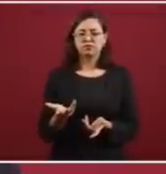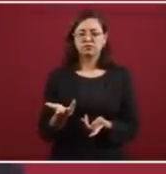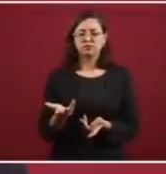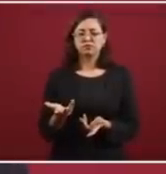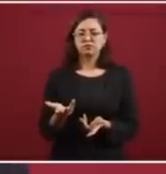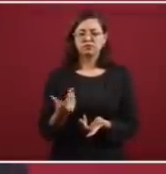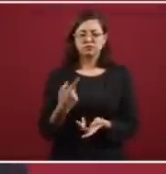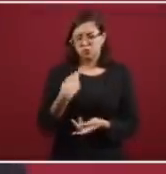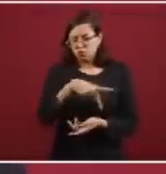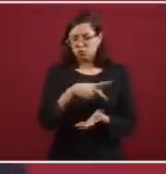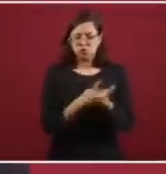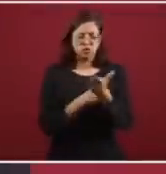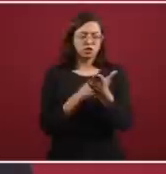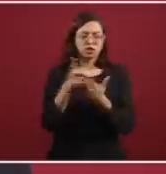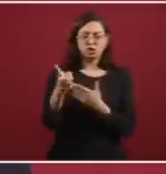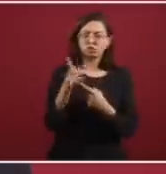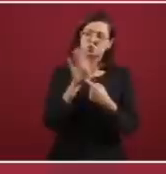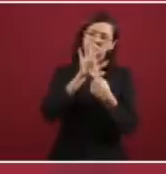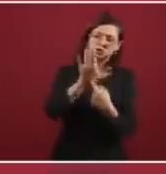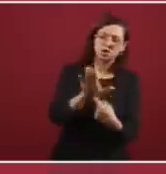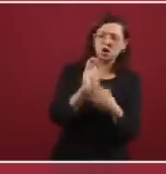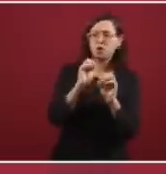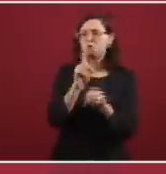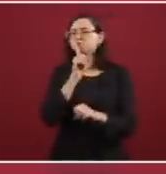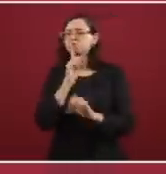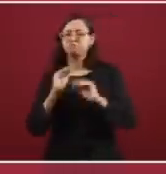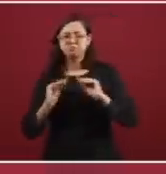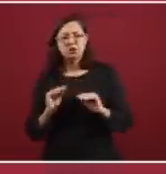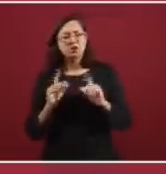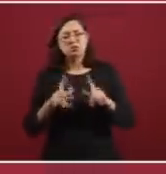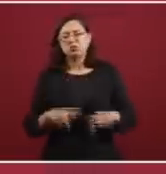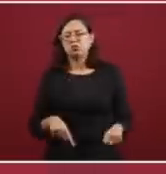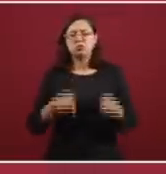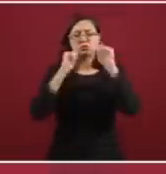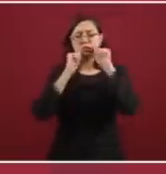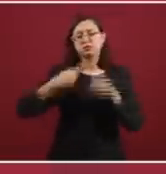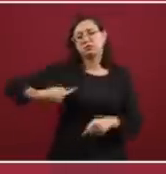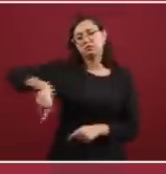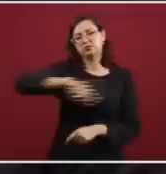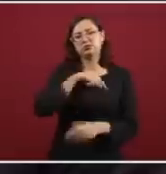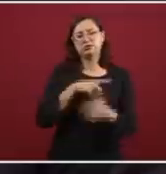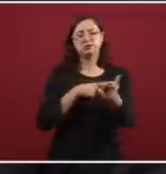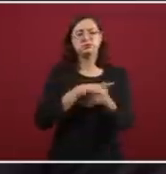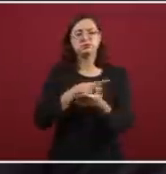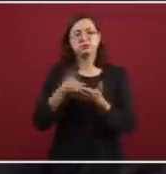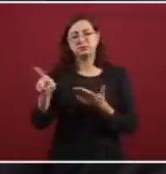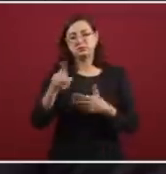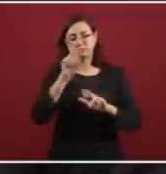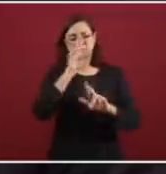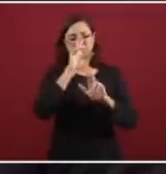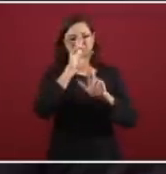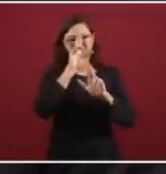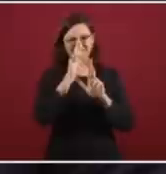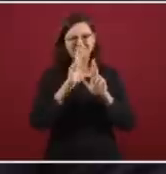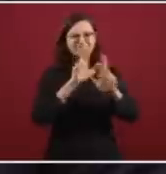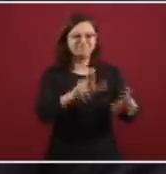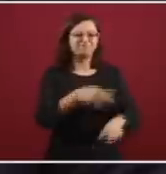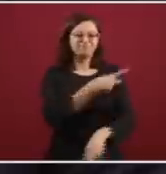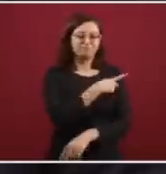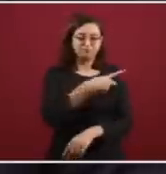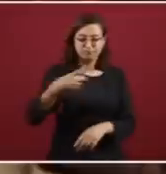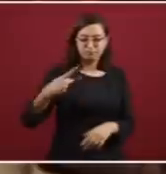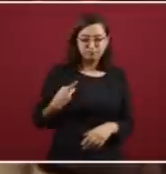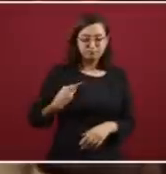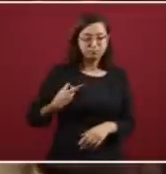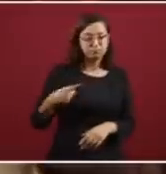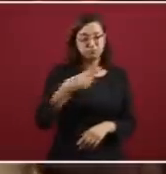ejercicio de ese derecho, nosotros tenemos que respetar a quienes se oponen